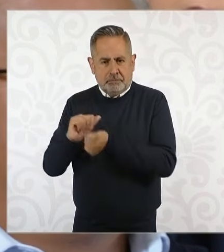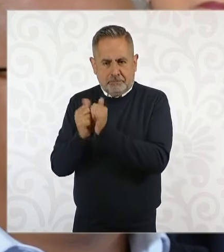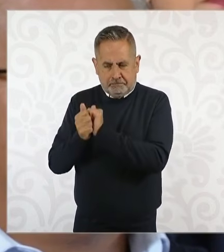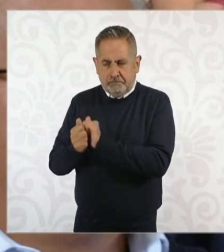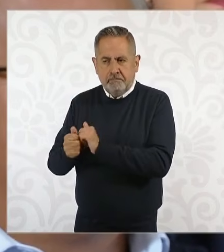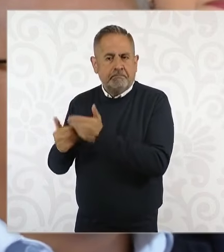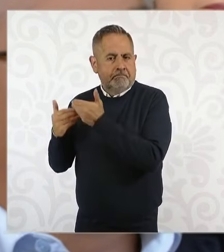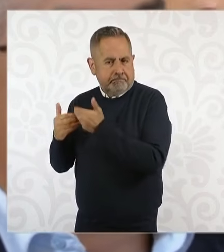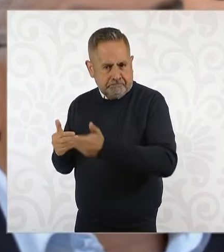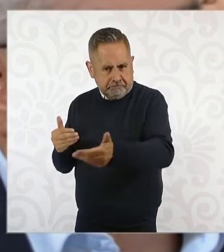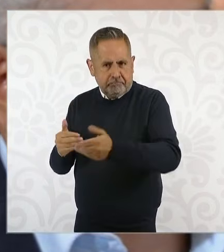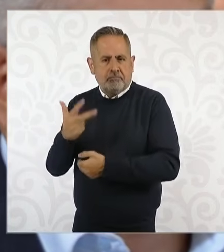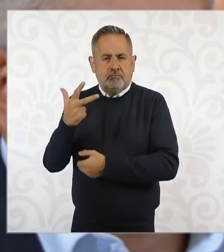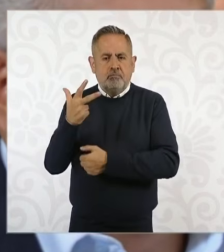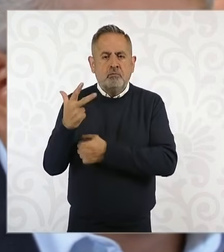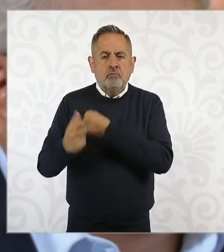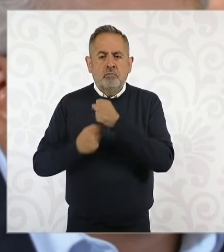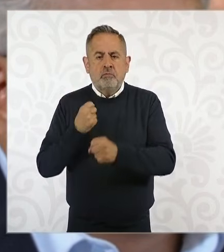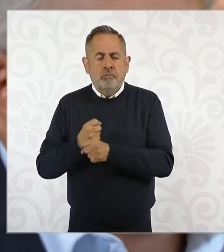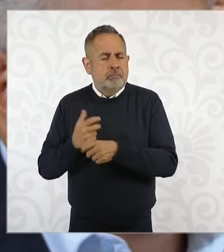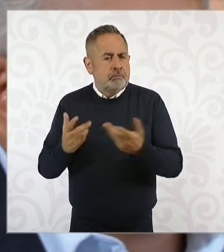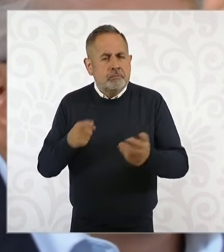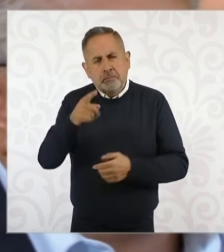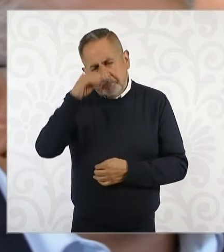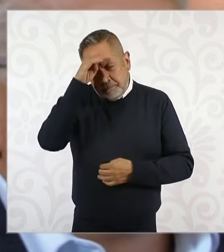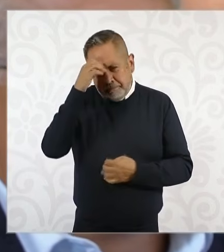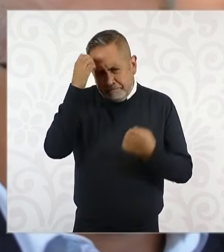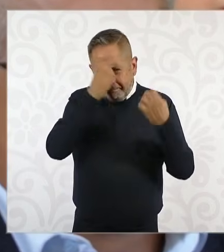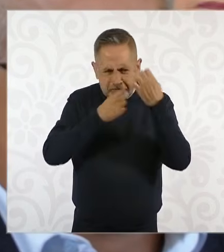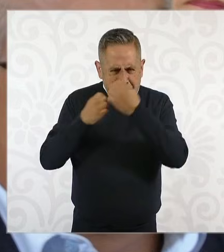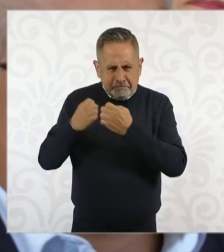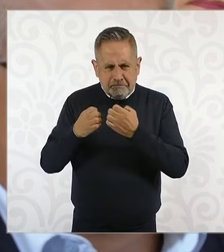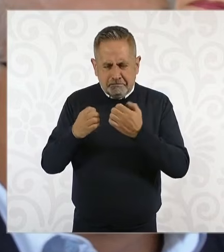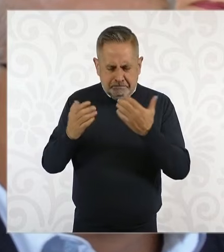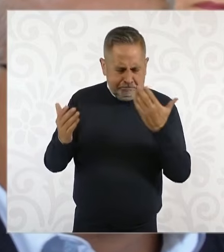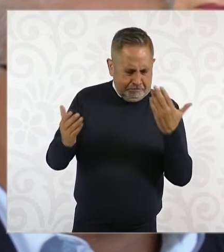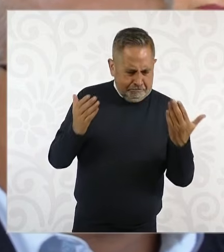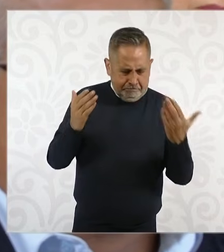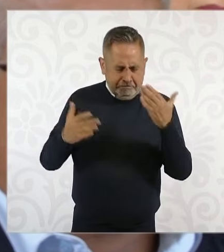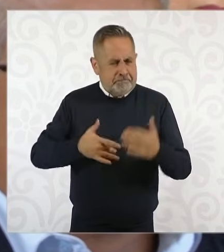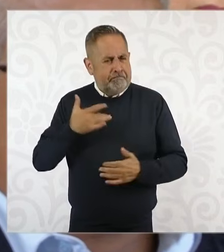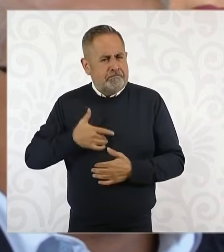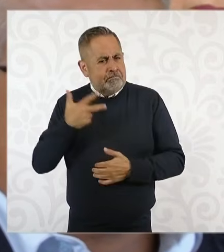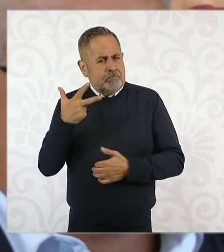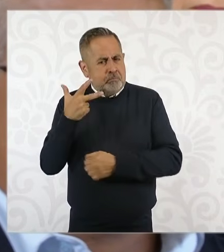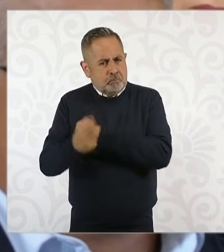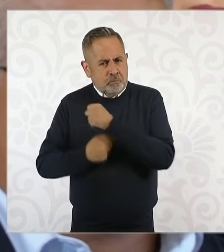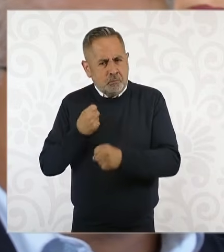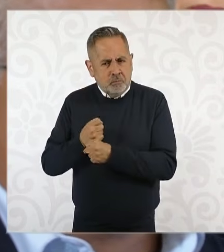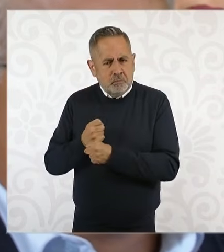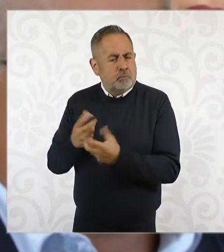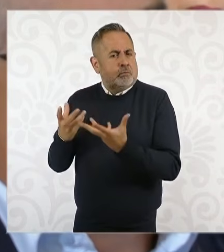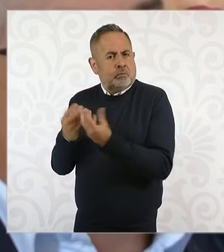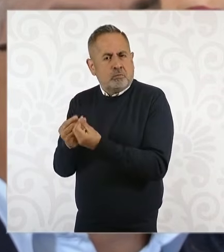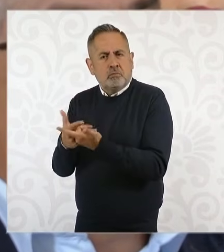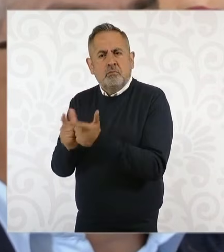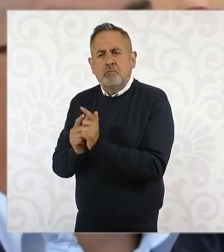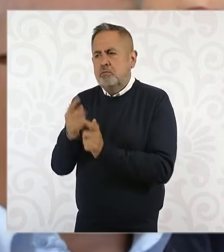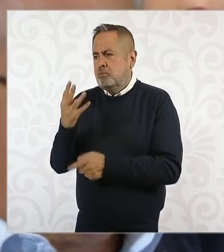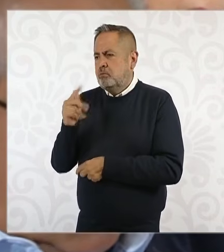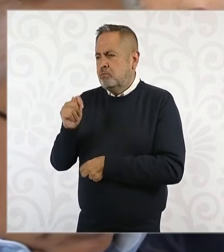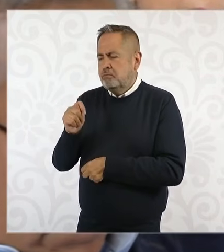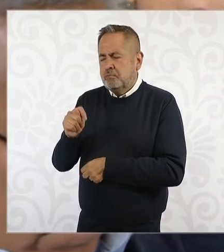8 años. ¿Qué balance haría de estos 8 años? ¿cuáles serían los principales logros que